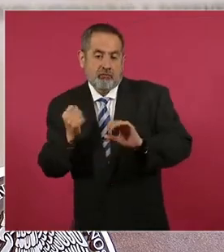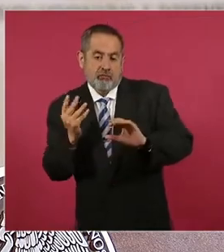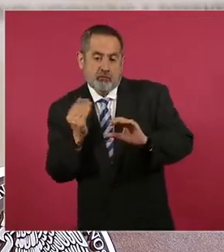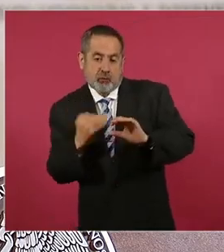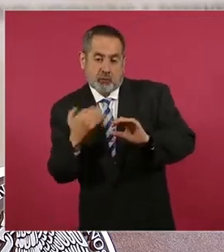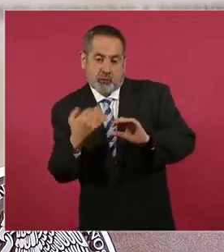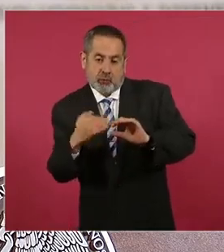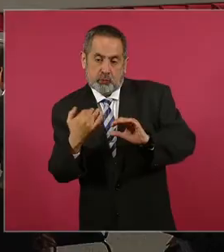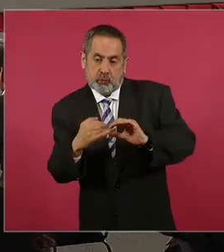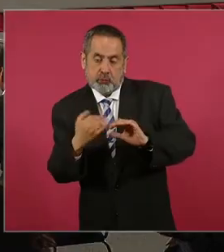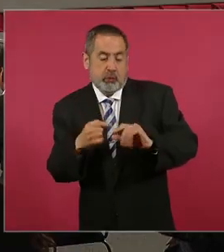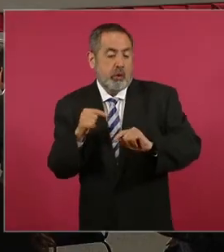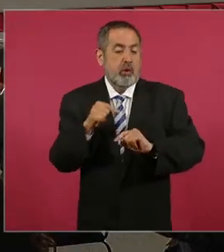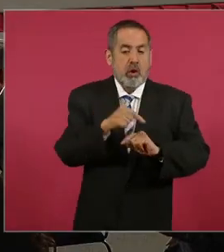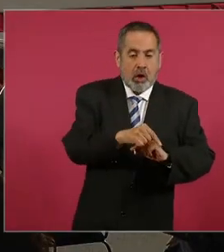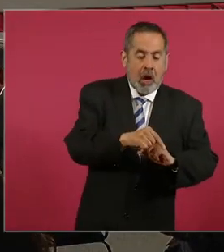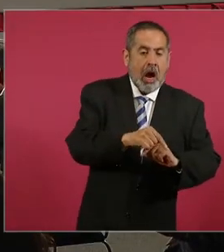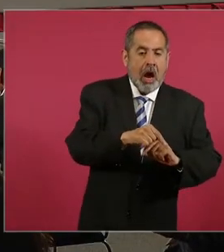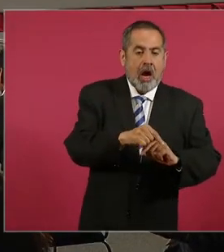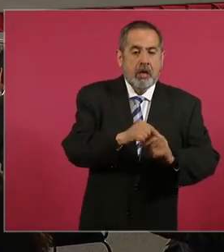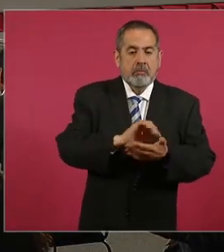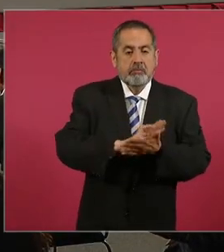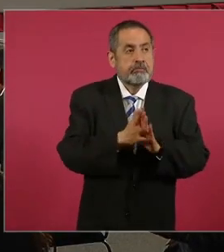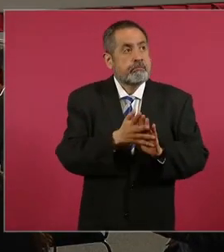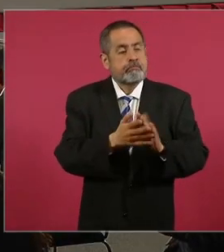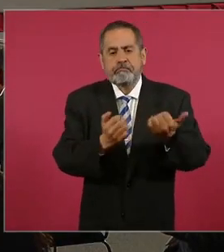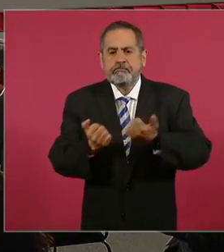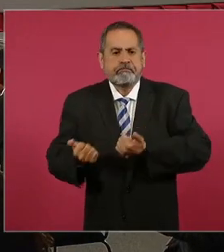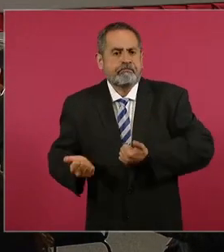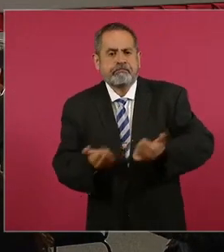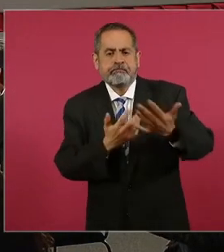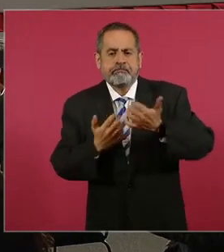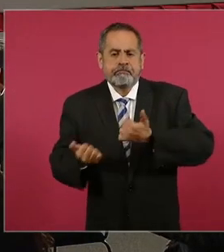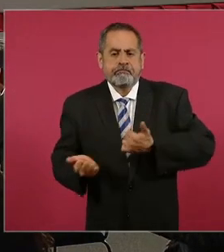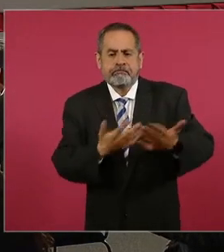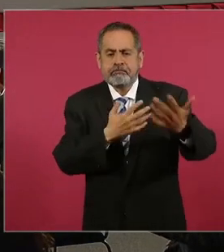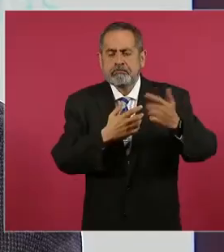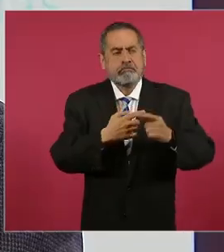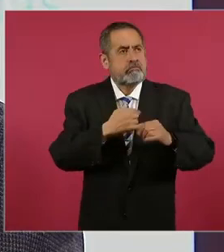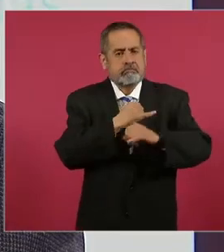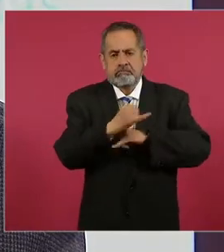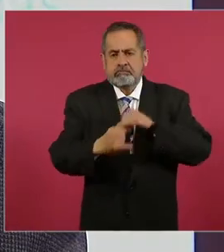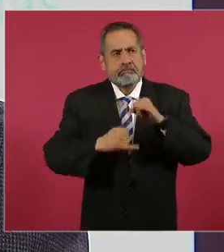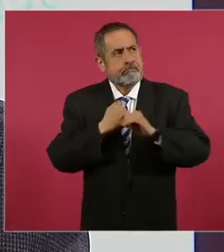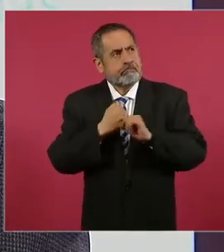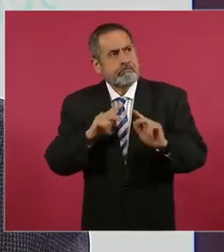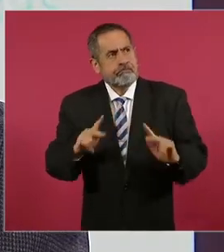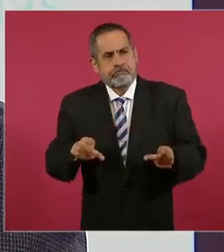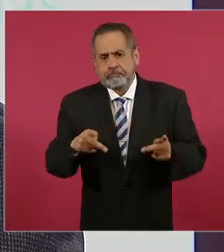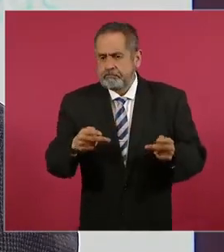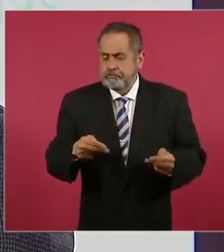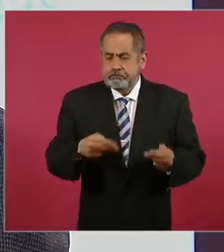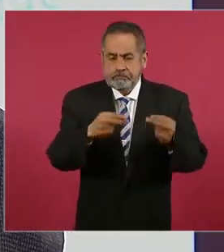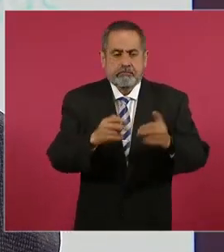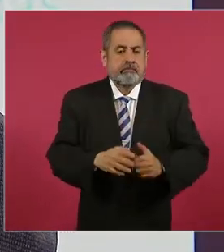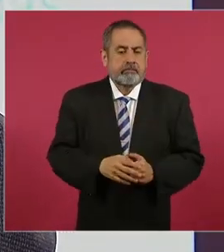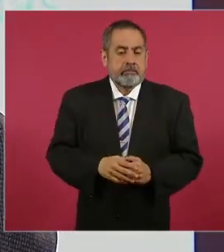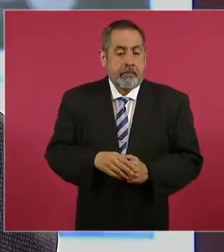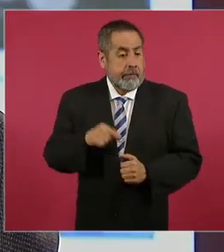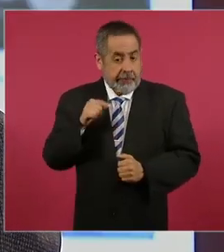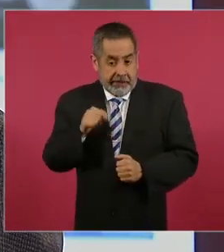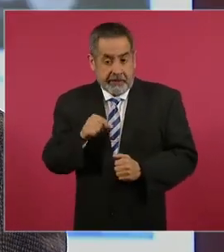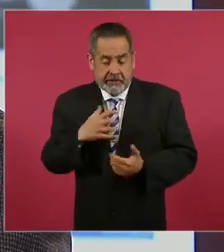gasoducto marino para su exportación a los mercados internacionales. Se tendrán